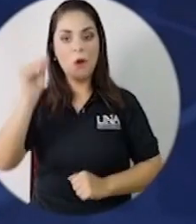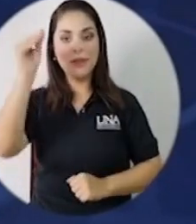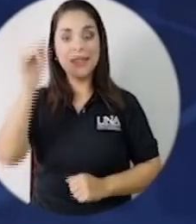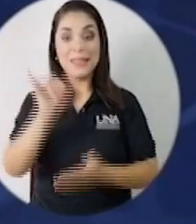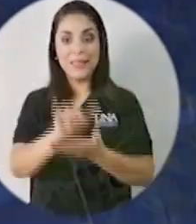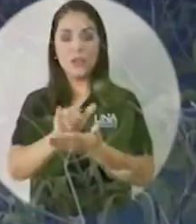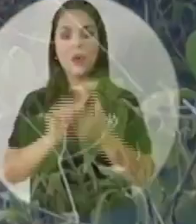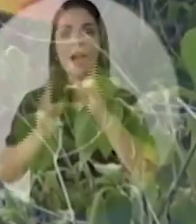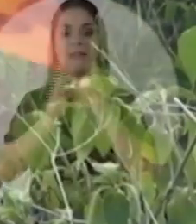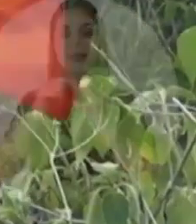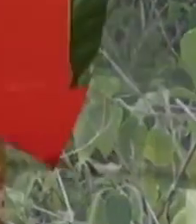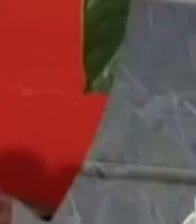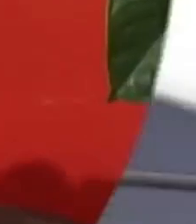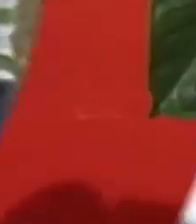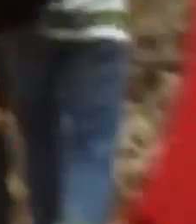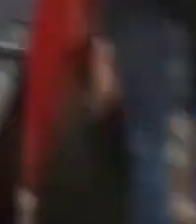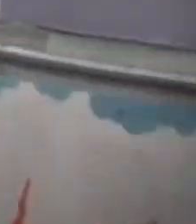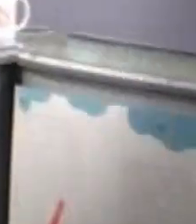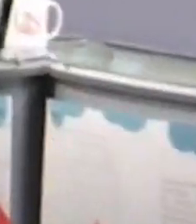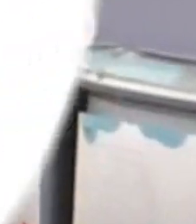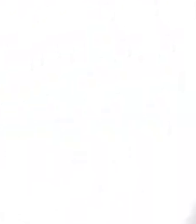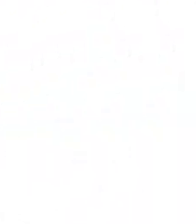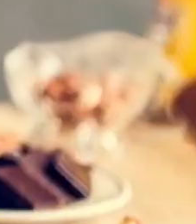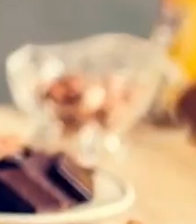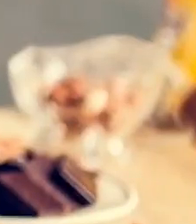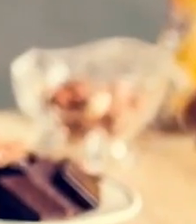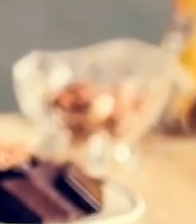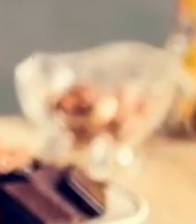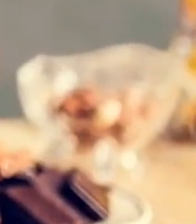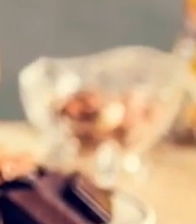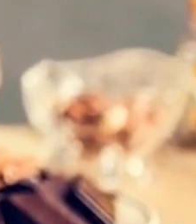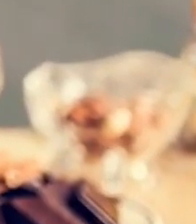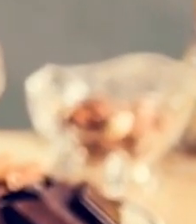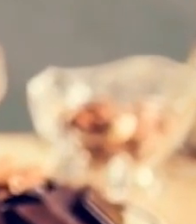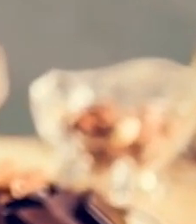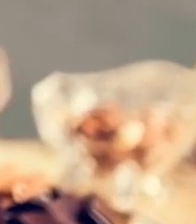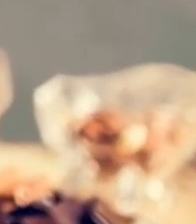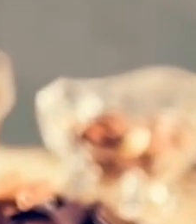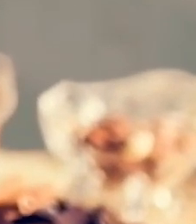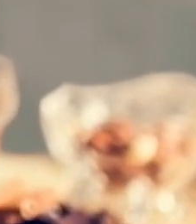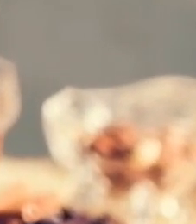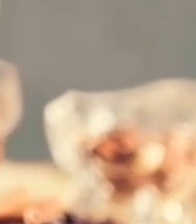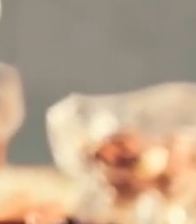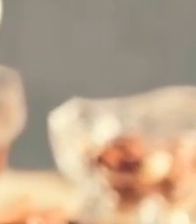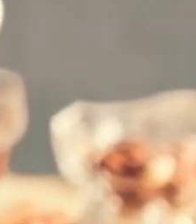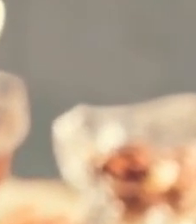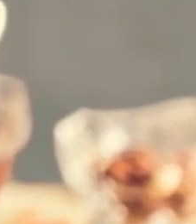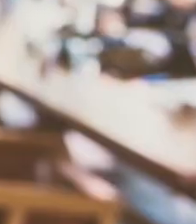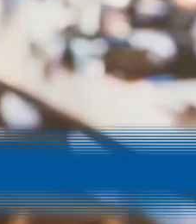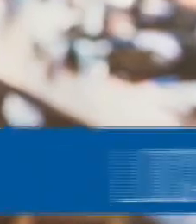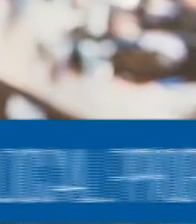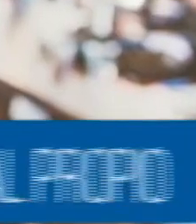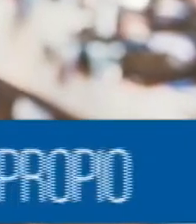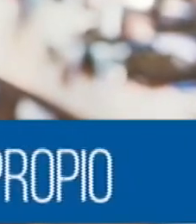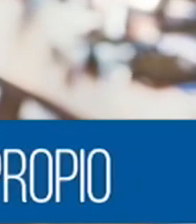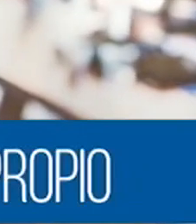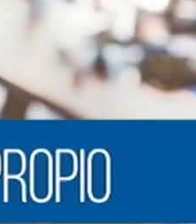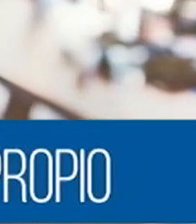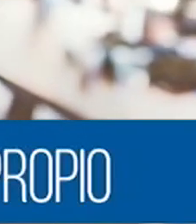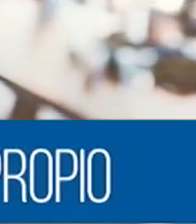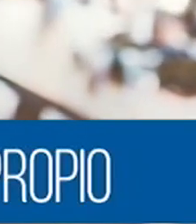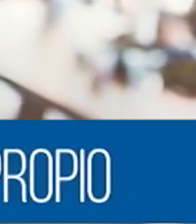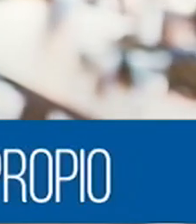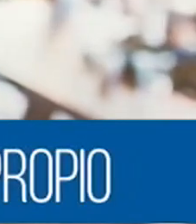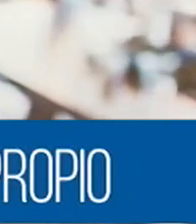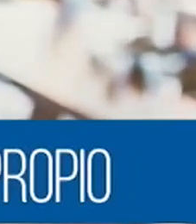niñas y adolescentes. De eso vamos a hablar esta semana. Acompáñenos. Cuando alcanzas un sueño, uno nuevo comienza. Por eso en BN Venta de Bienes